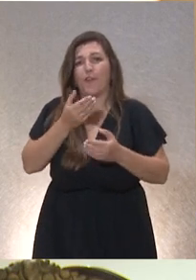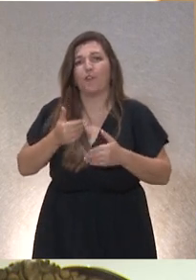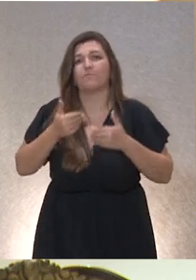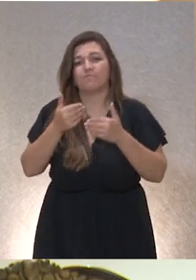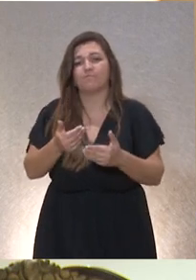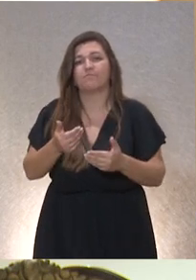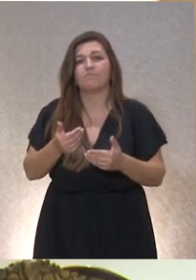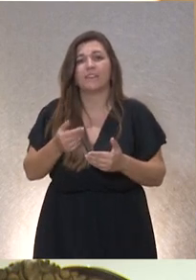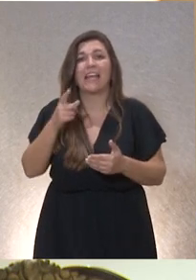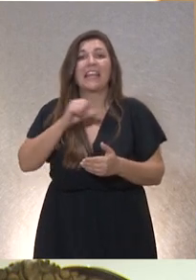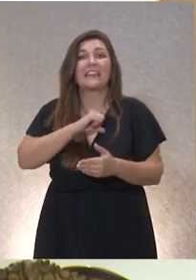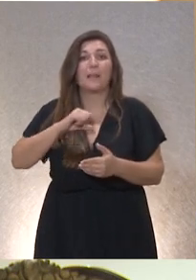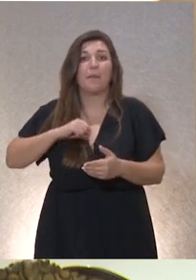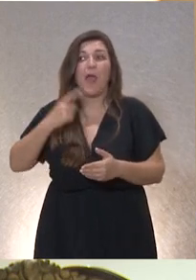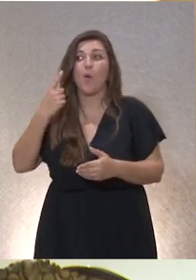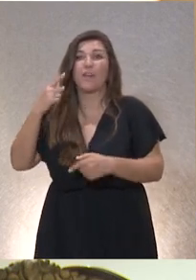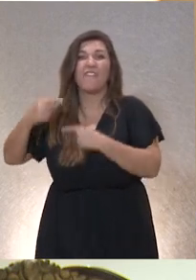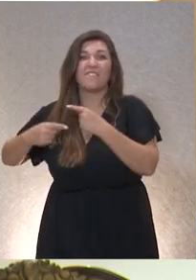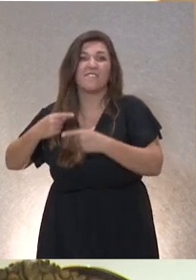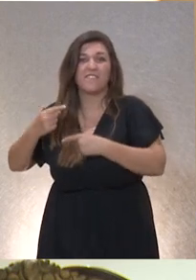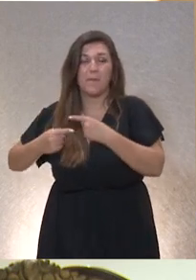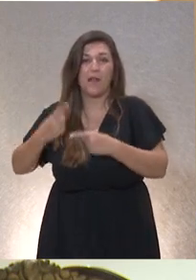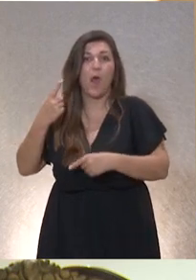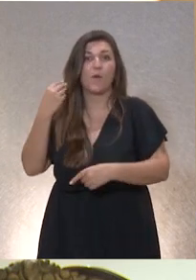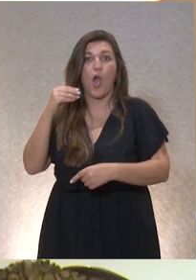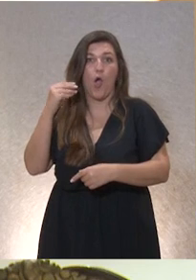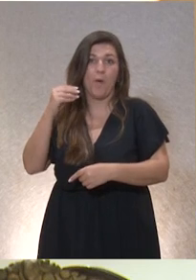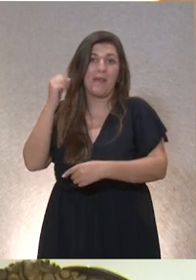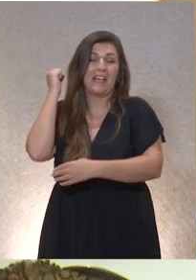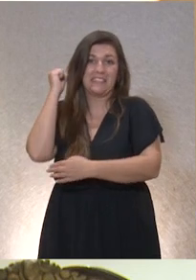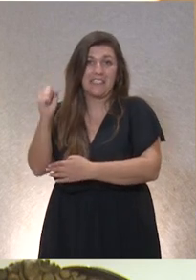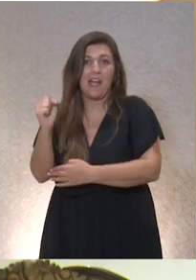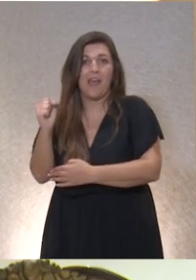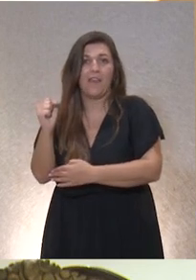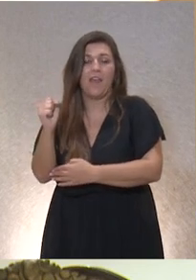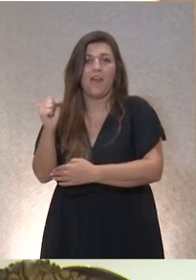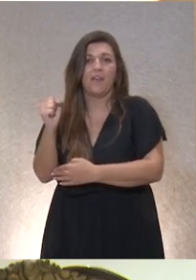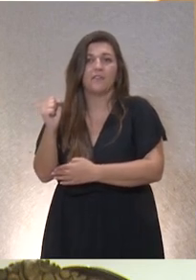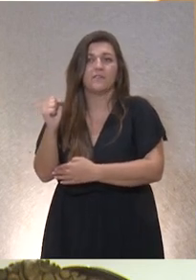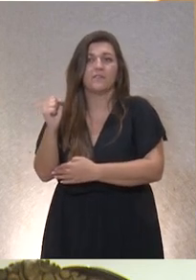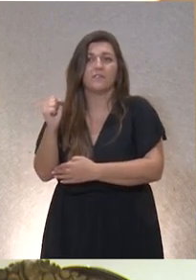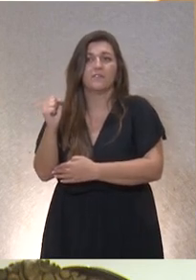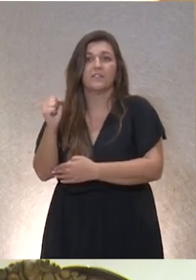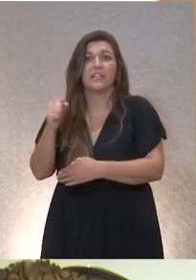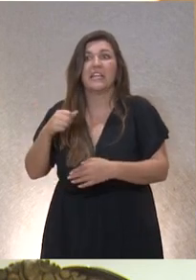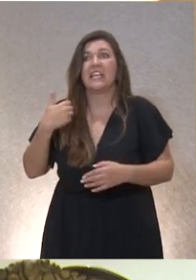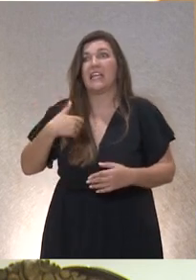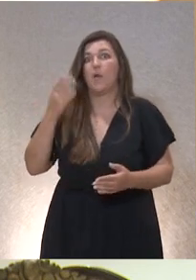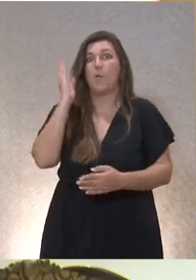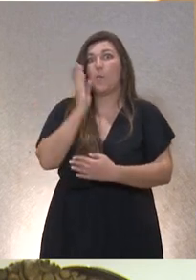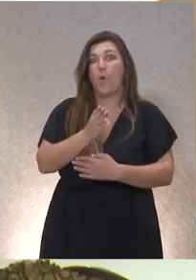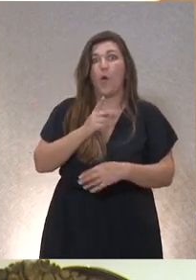y invadió la intimidad de una familia de una joven asesinada y en aplicación del código Pinal han caído 4